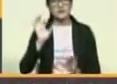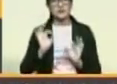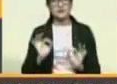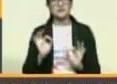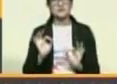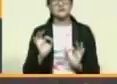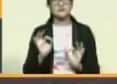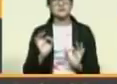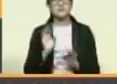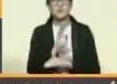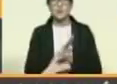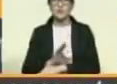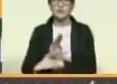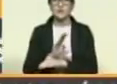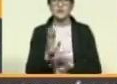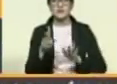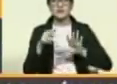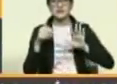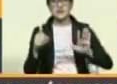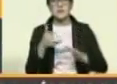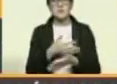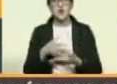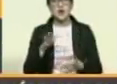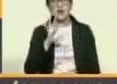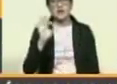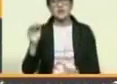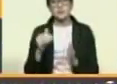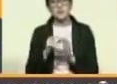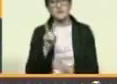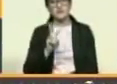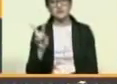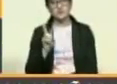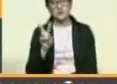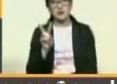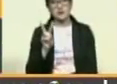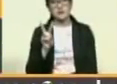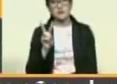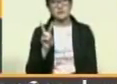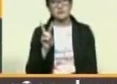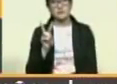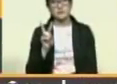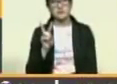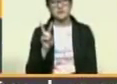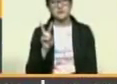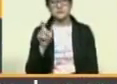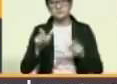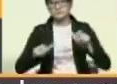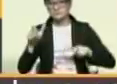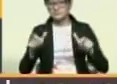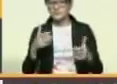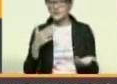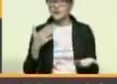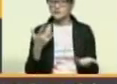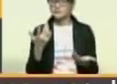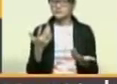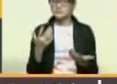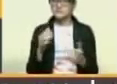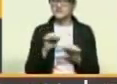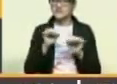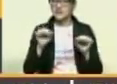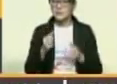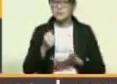para proteger a 16.500.000 venezolanos integralmente con el carnet de la patria, con el sistema de